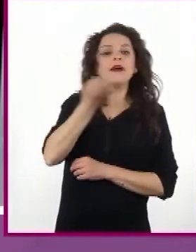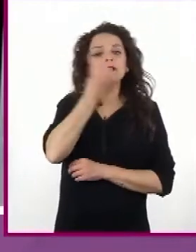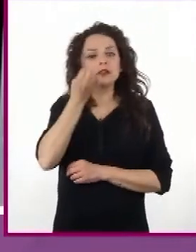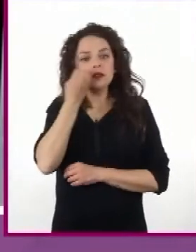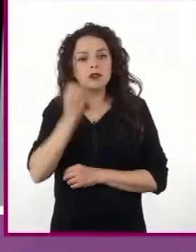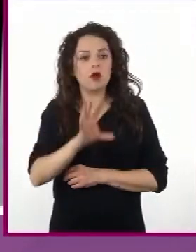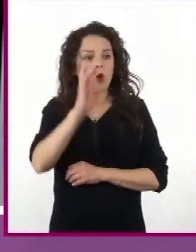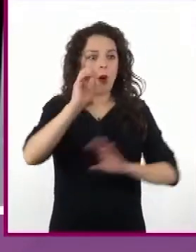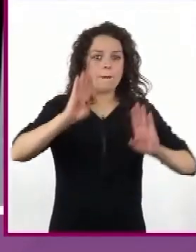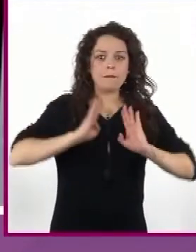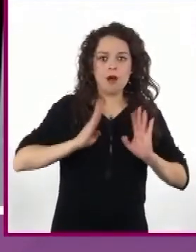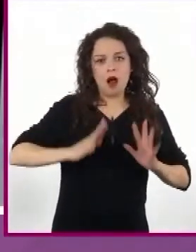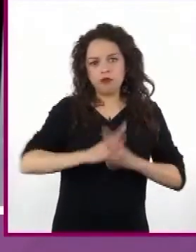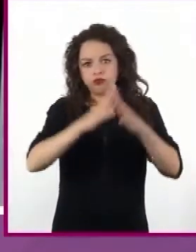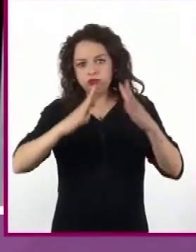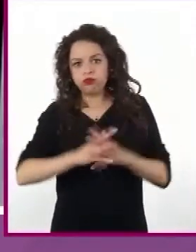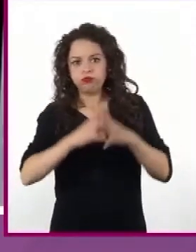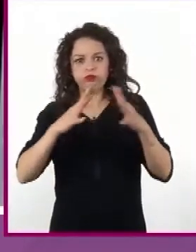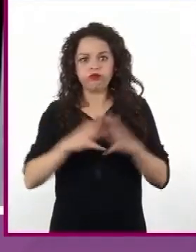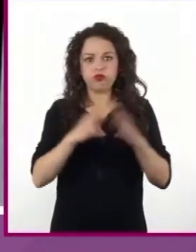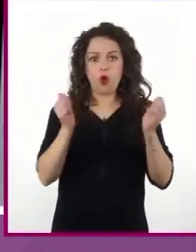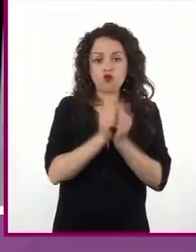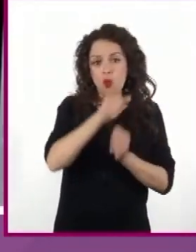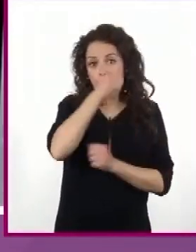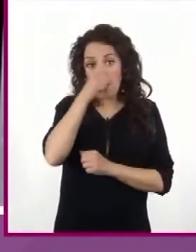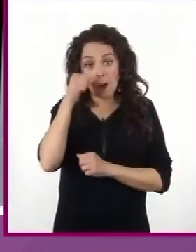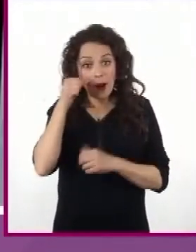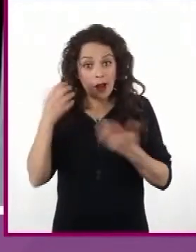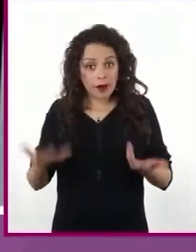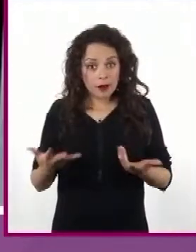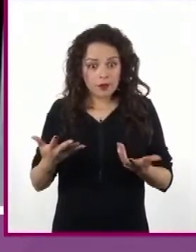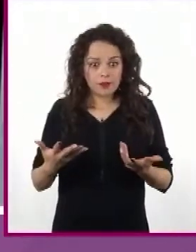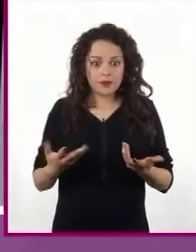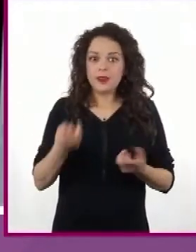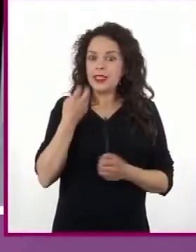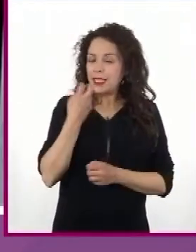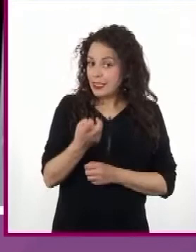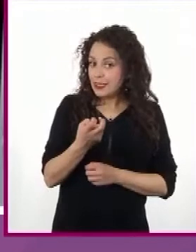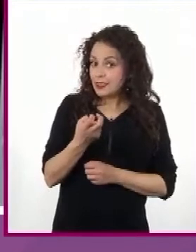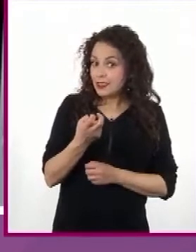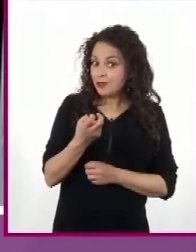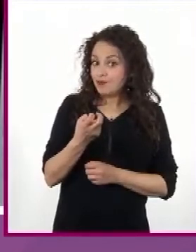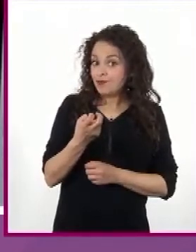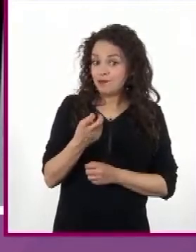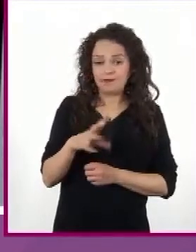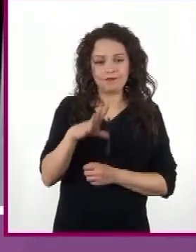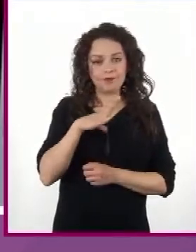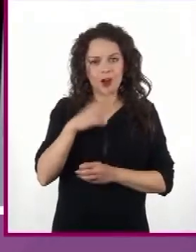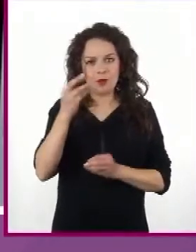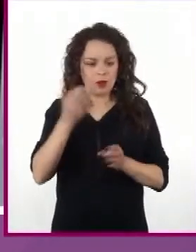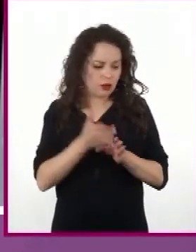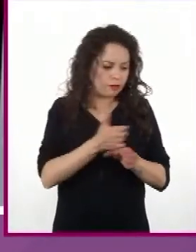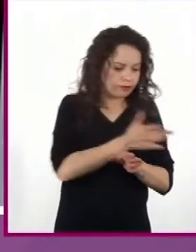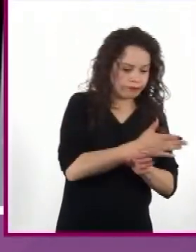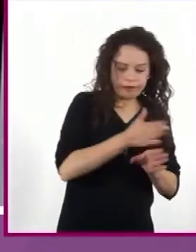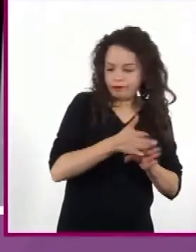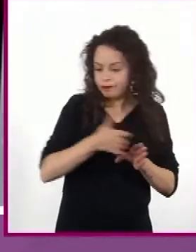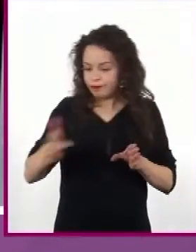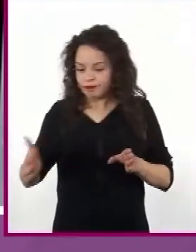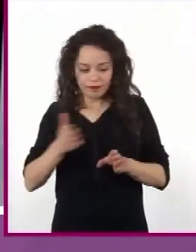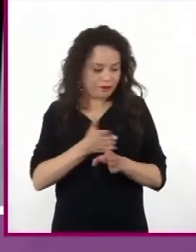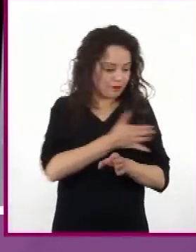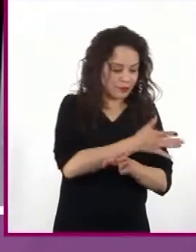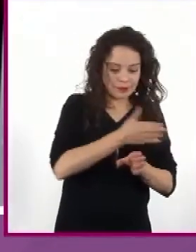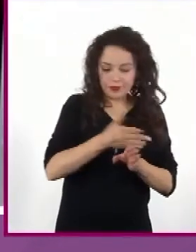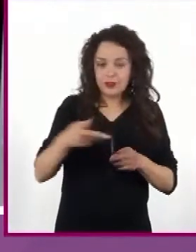batallas militares, con Juárez, cuestionándose. Entonces, hay retrocesos y avances, o